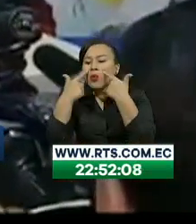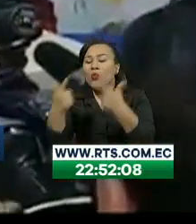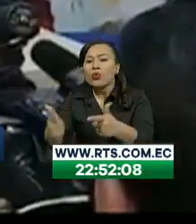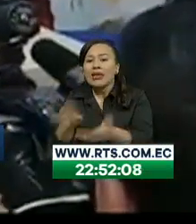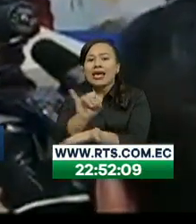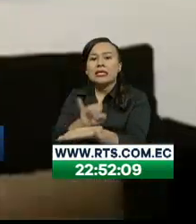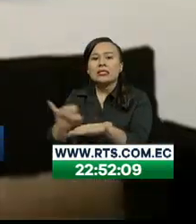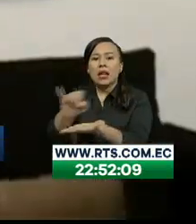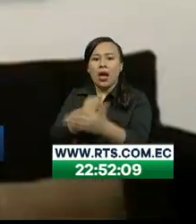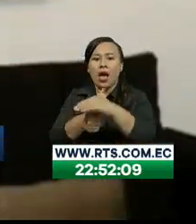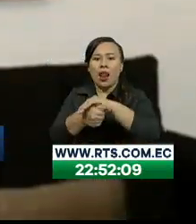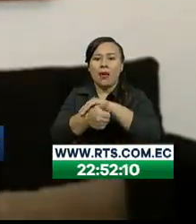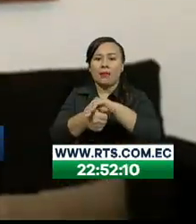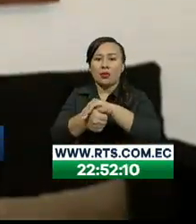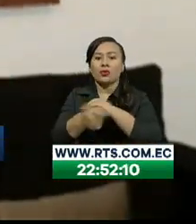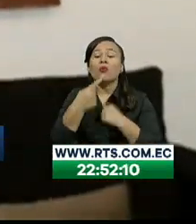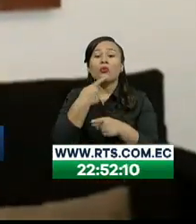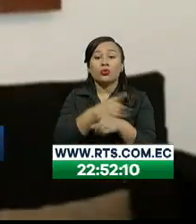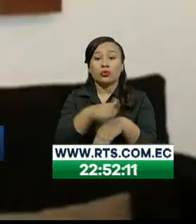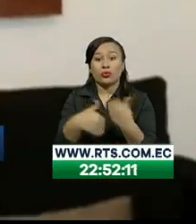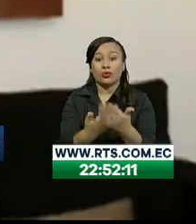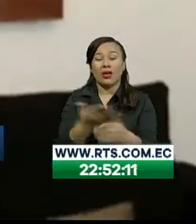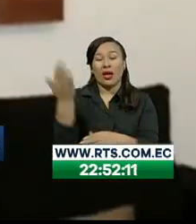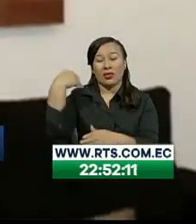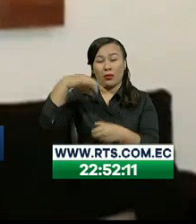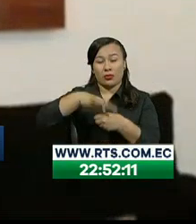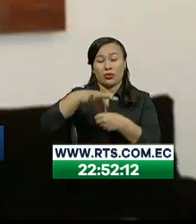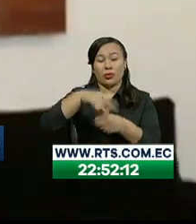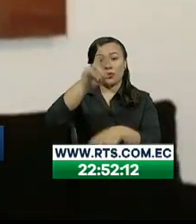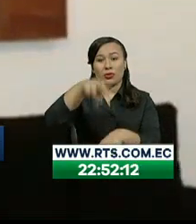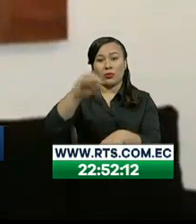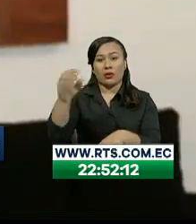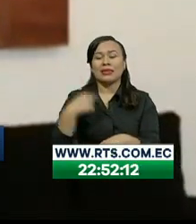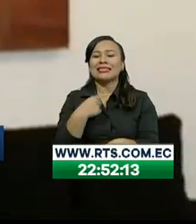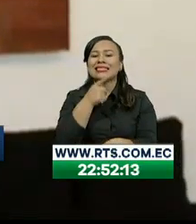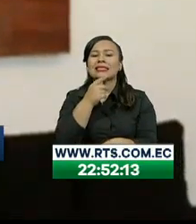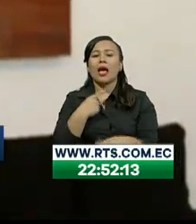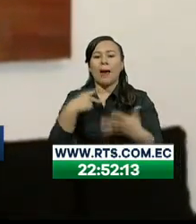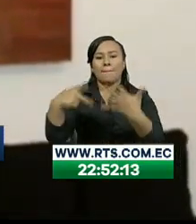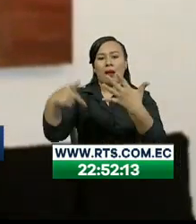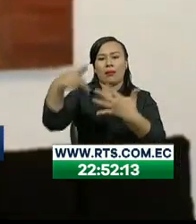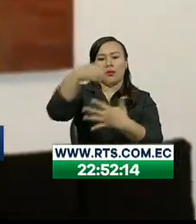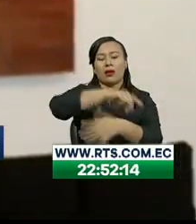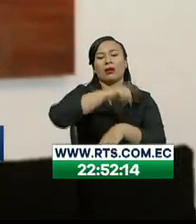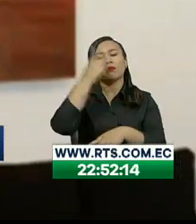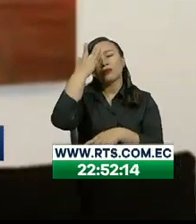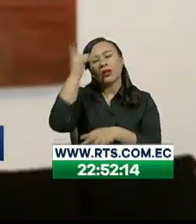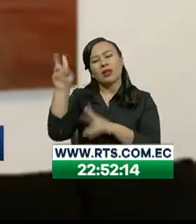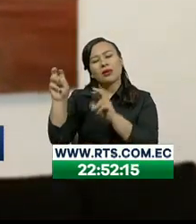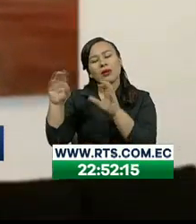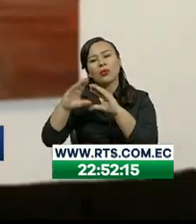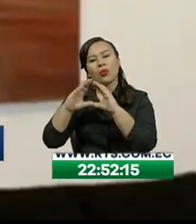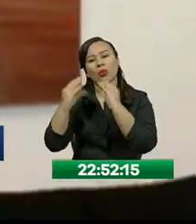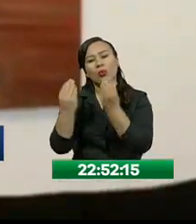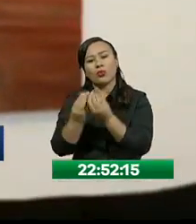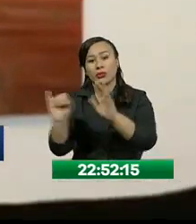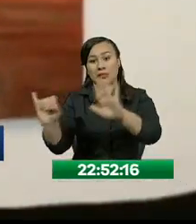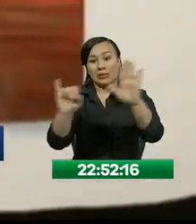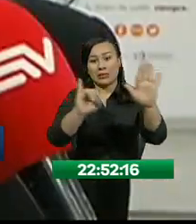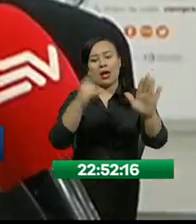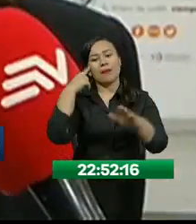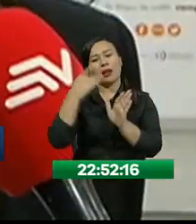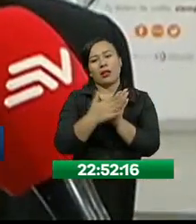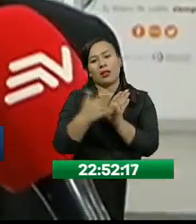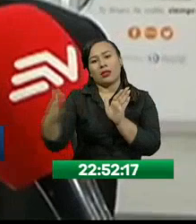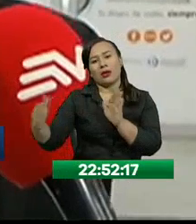Islas Galápagos. En las elecciones del 2002 ganó una curul como parlamentaria andina por el Partido Social Cristiano para un periodo